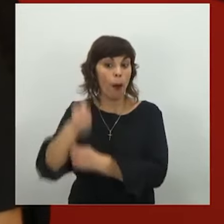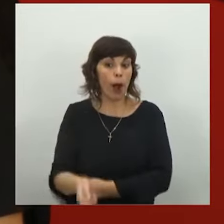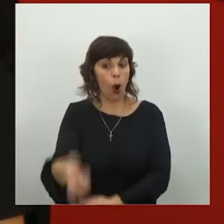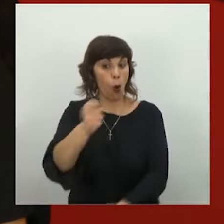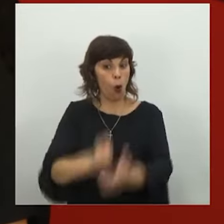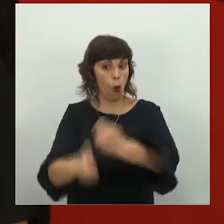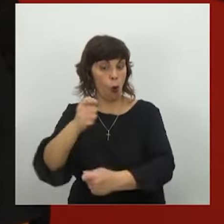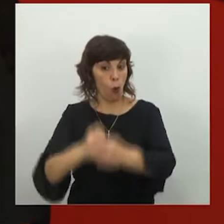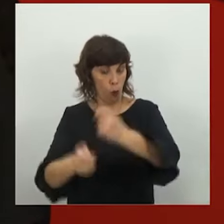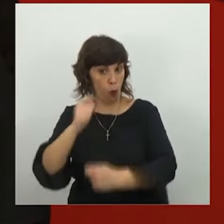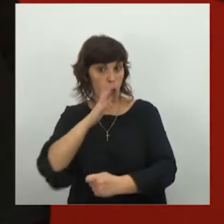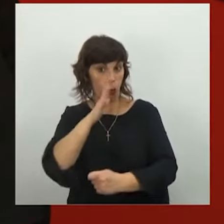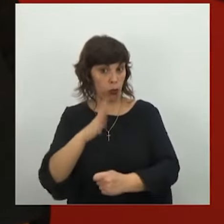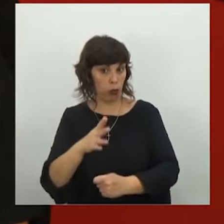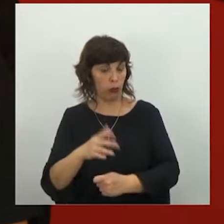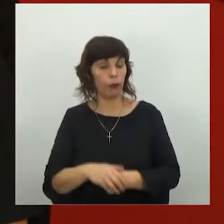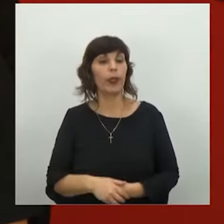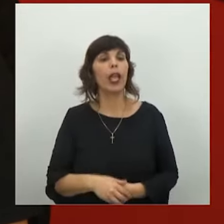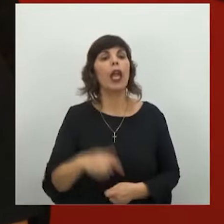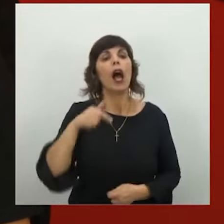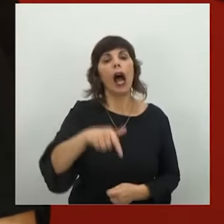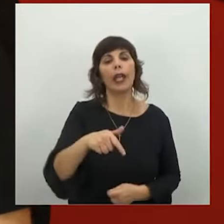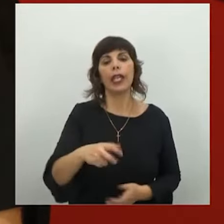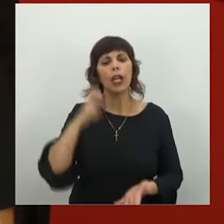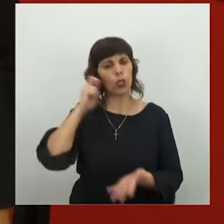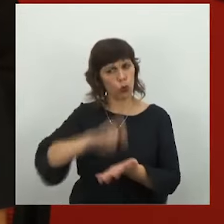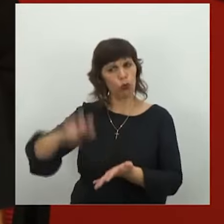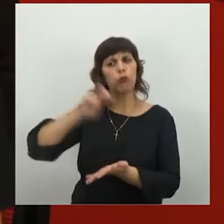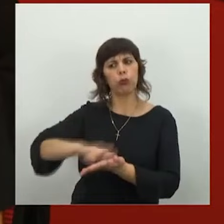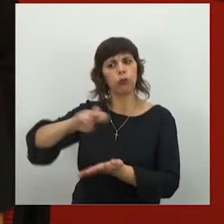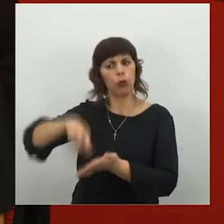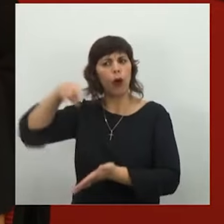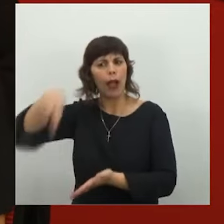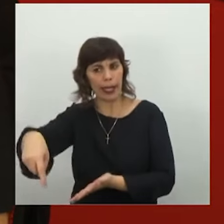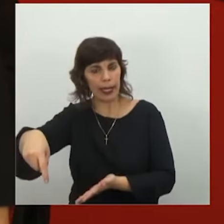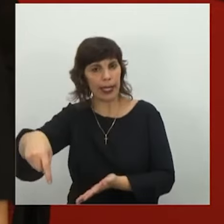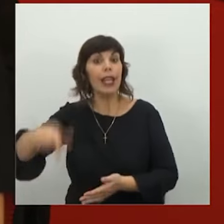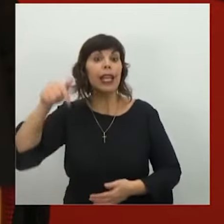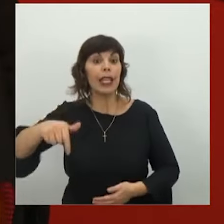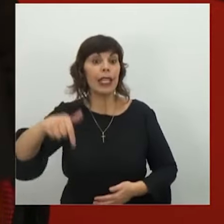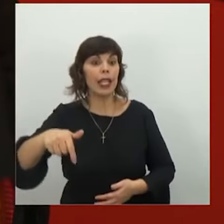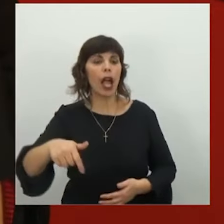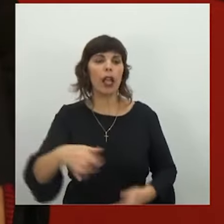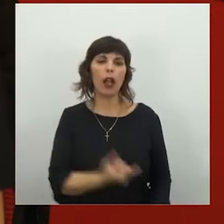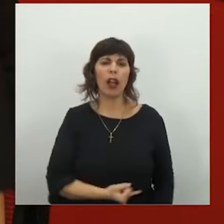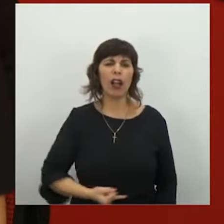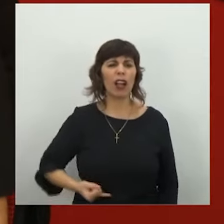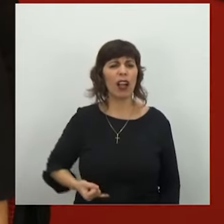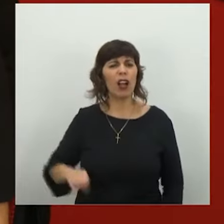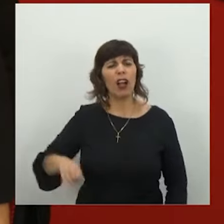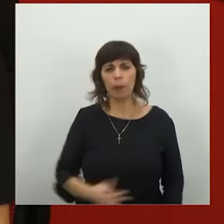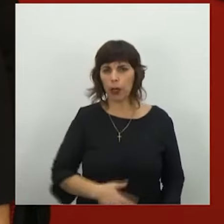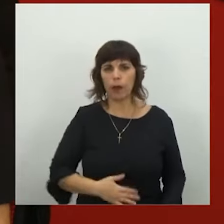sentó. Era la hora sexta. Y esta mujer vino, porque no vino por la mañana. ¿Por